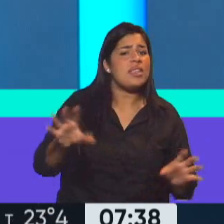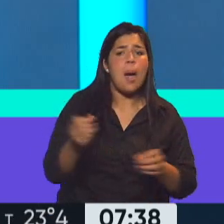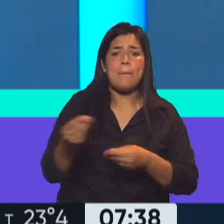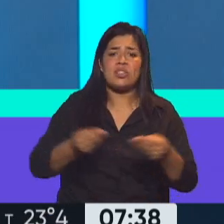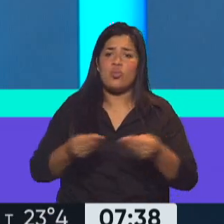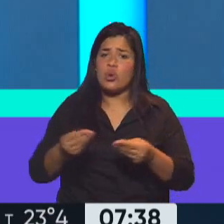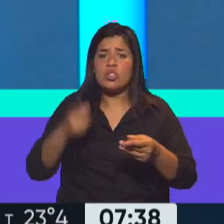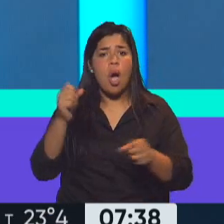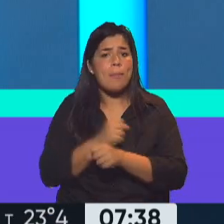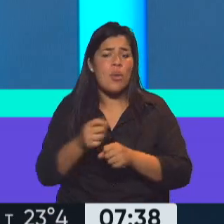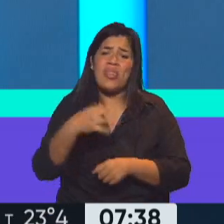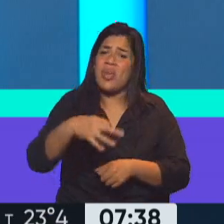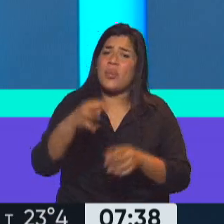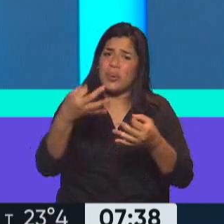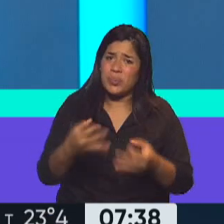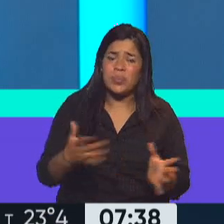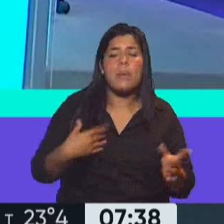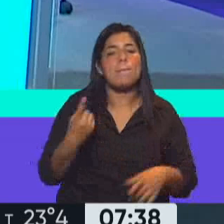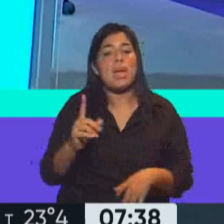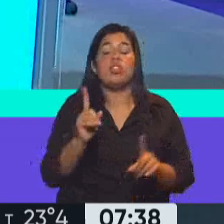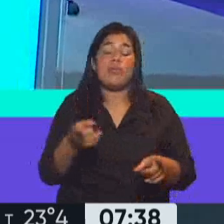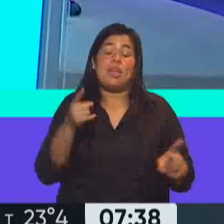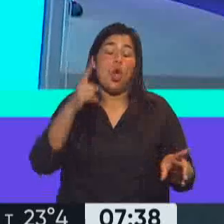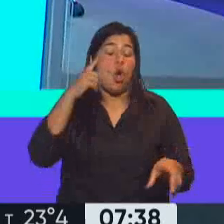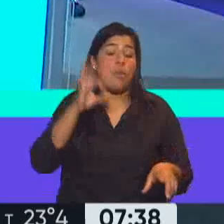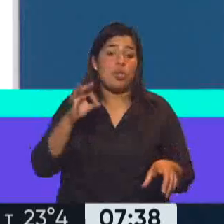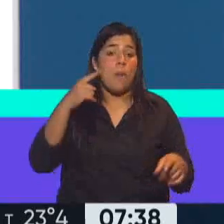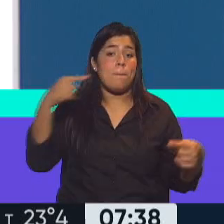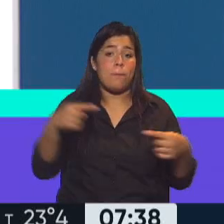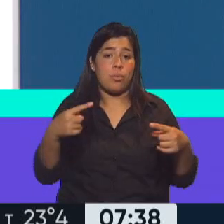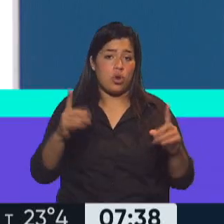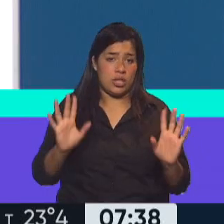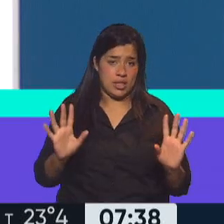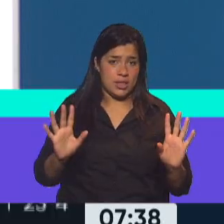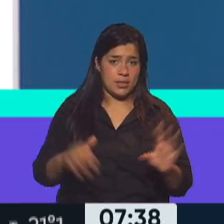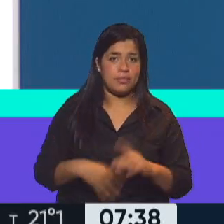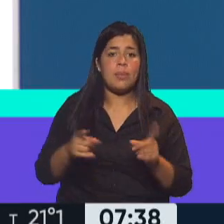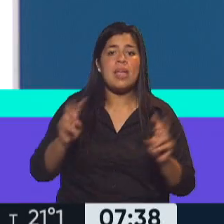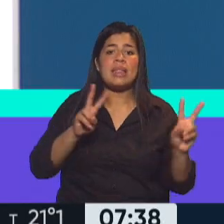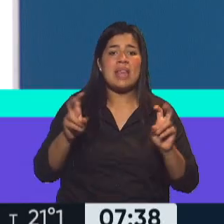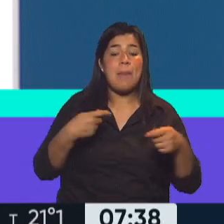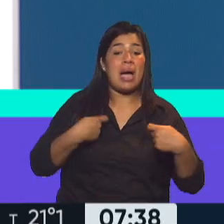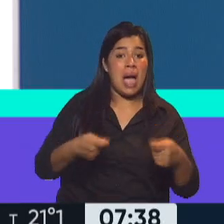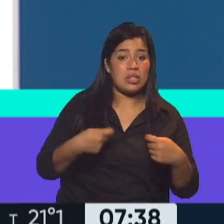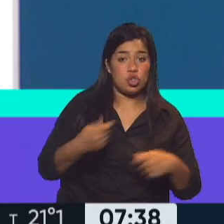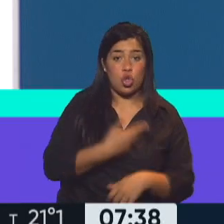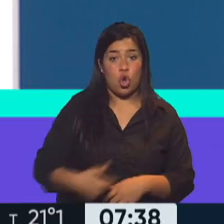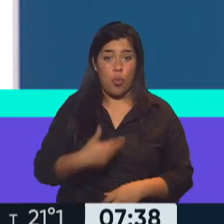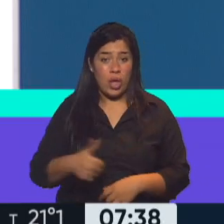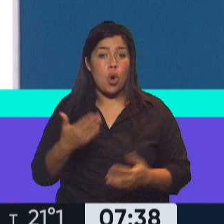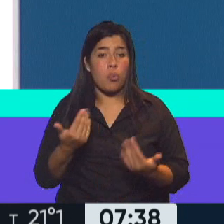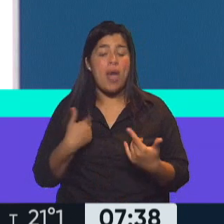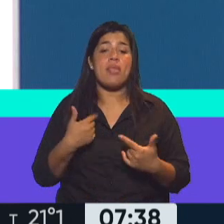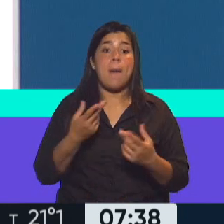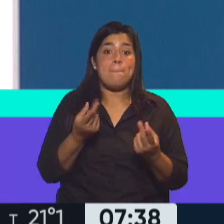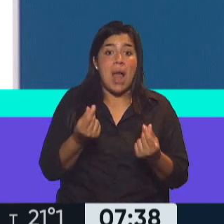frente político interno muy complicado también. Algo importante para decir entonces es, todo lo que tiene que ver con gastos, el gobierno lo puede ir ampliando, pero lo